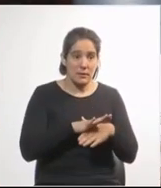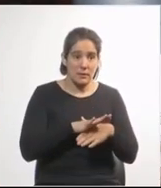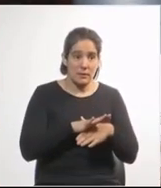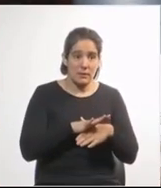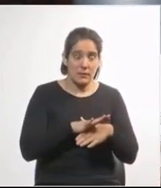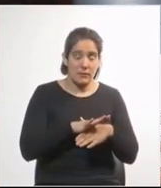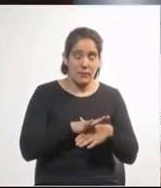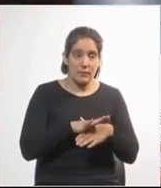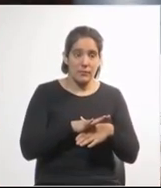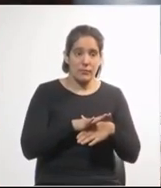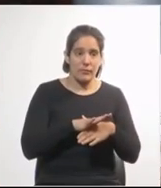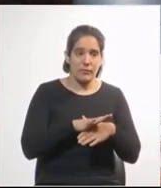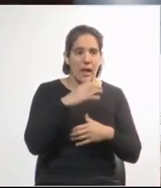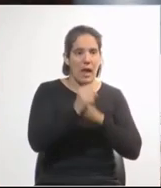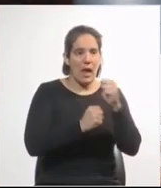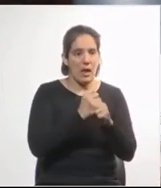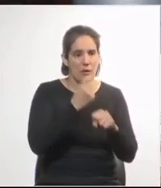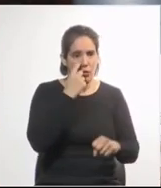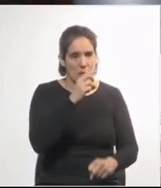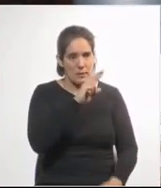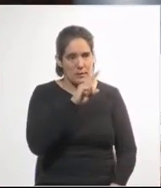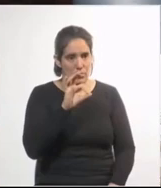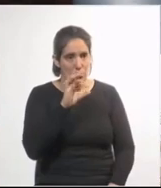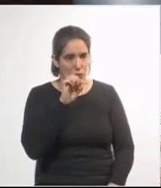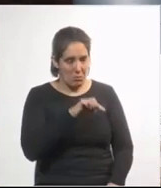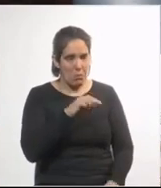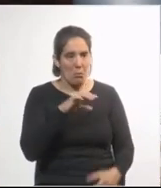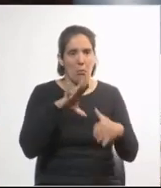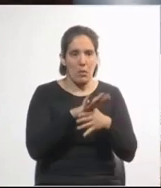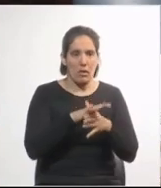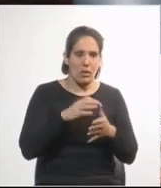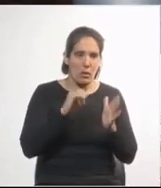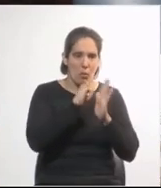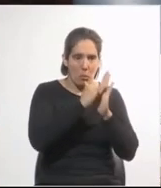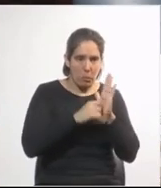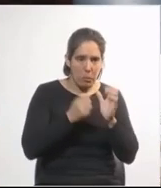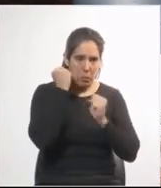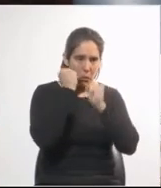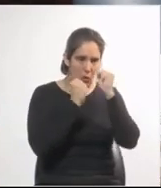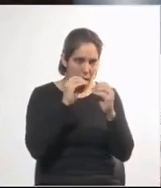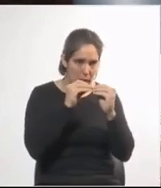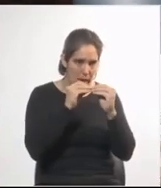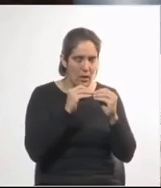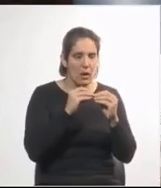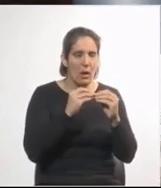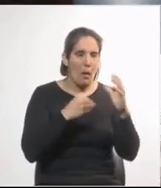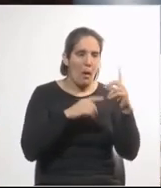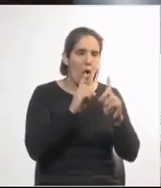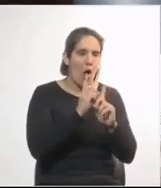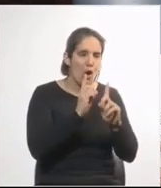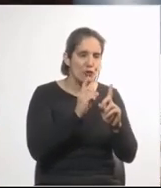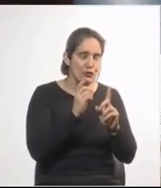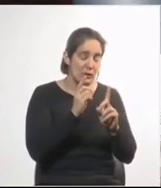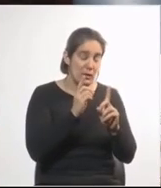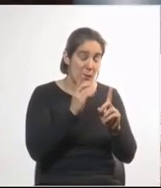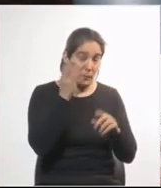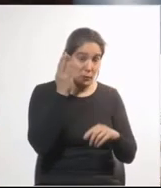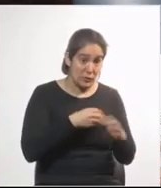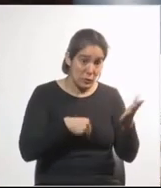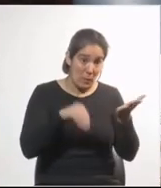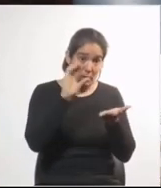privilegiado. En el año 2022 tuvo una ejecución presupuestal un 11% por encima que en el